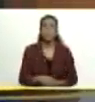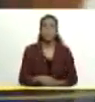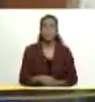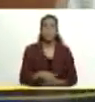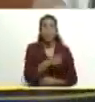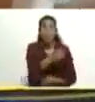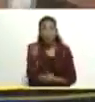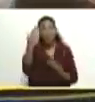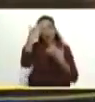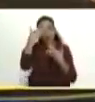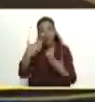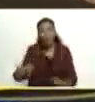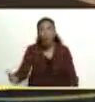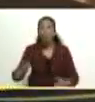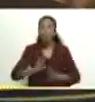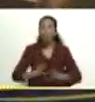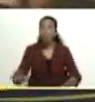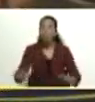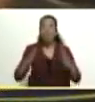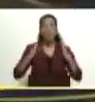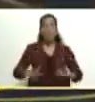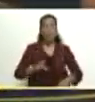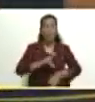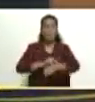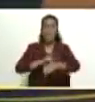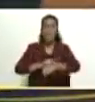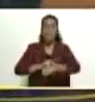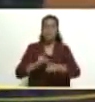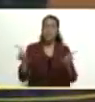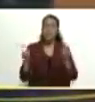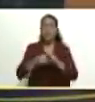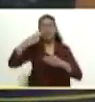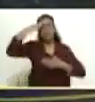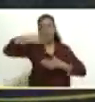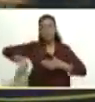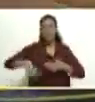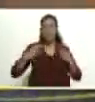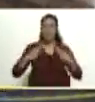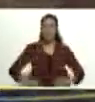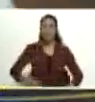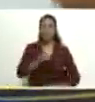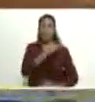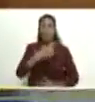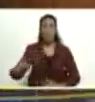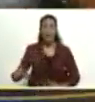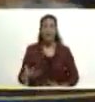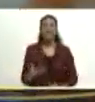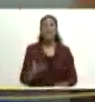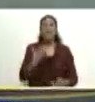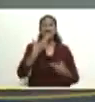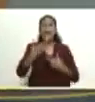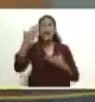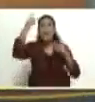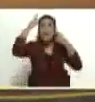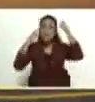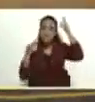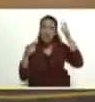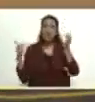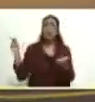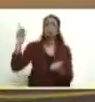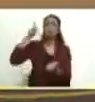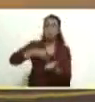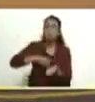Usted cuenta con este ejército de batas blancas que va a estar presente, siempre consecuente con usted. Gracias, y por culpa de Chávez somos los que estamos hoy